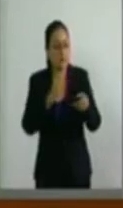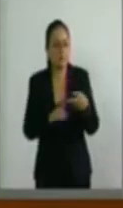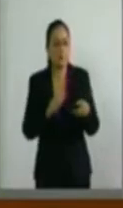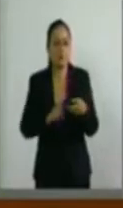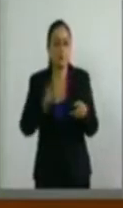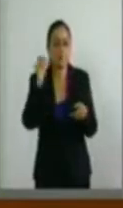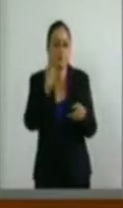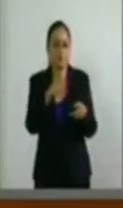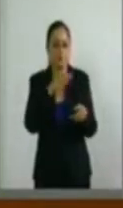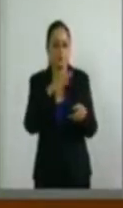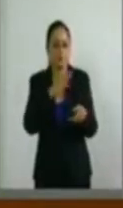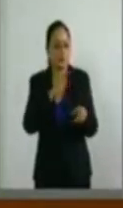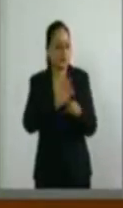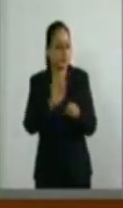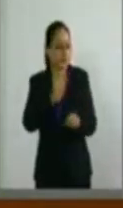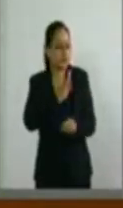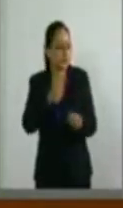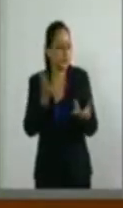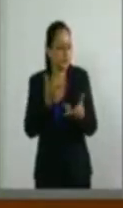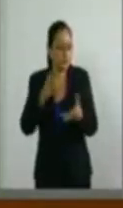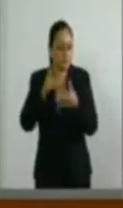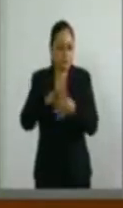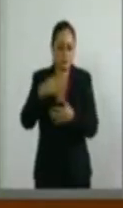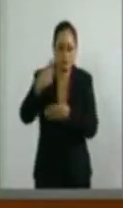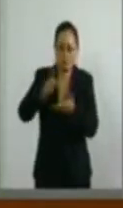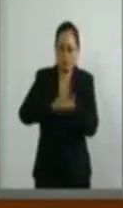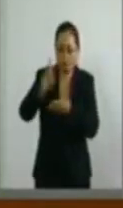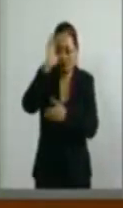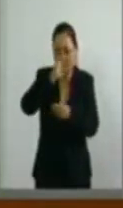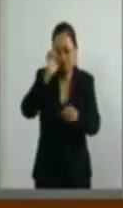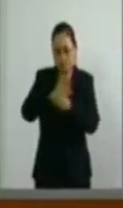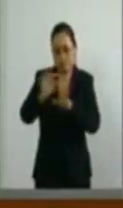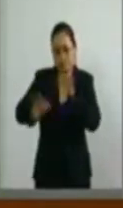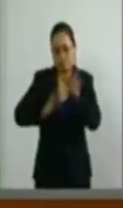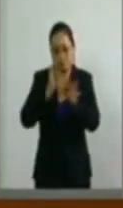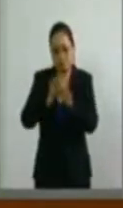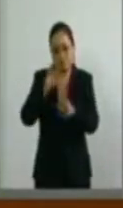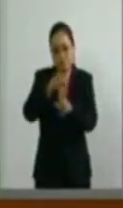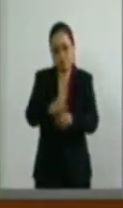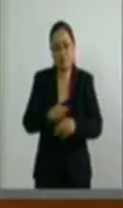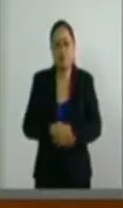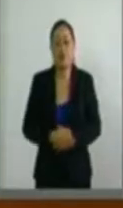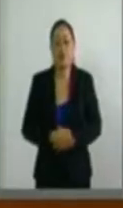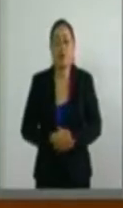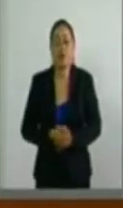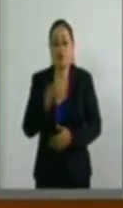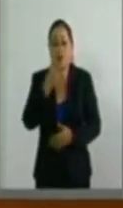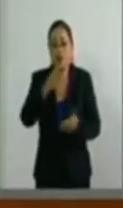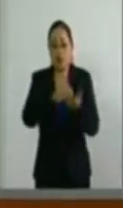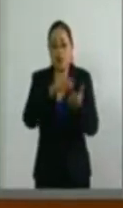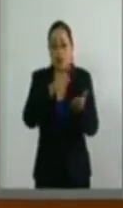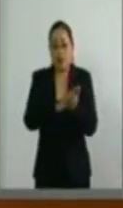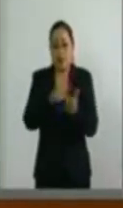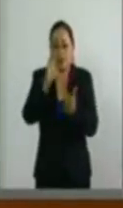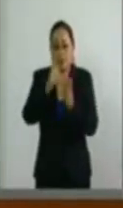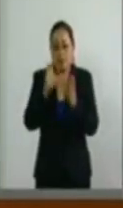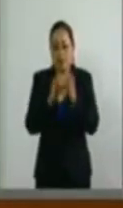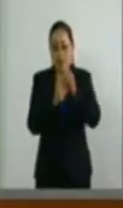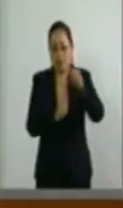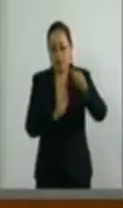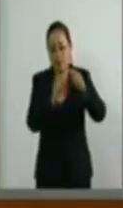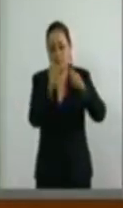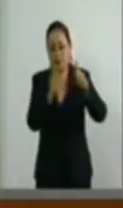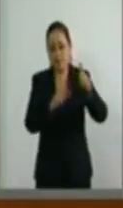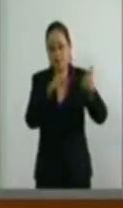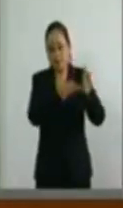tercero, el ejercicio de sus derechos culturales. Esta adición constitucional colocó a la cultura